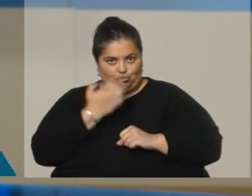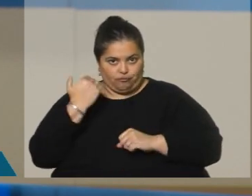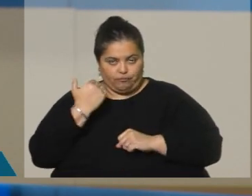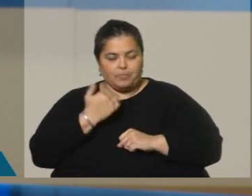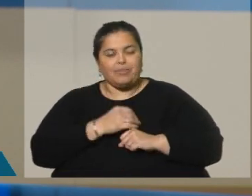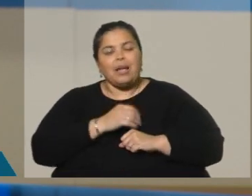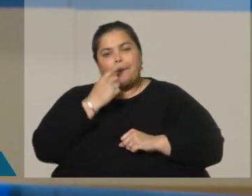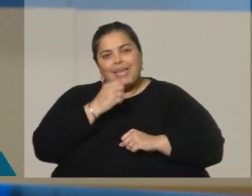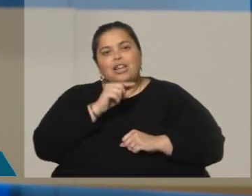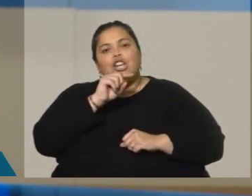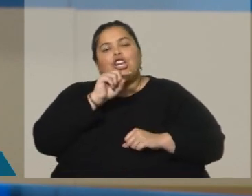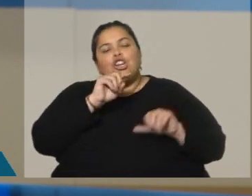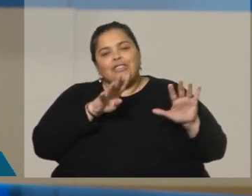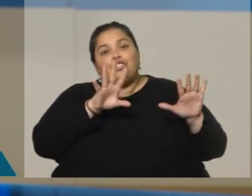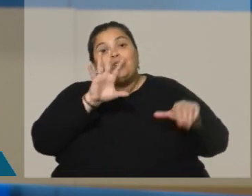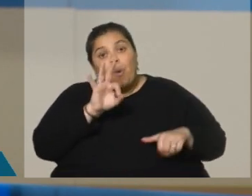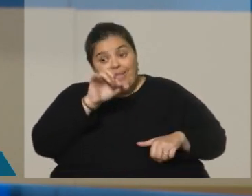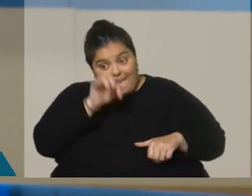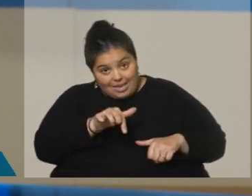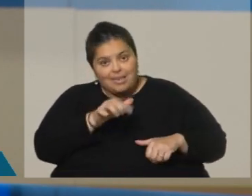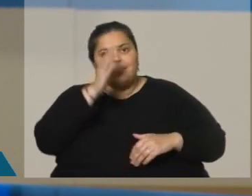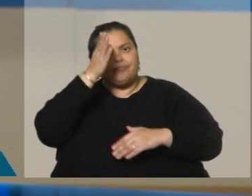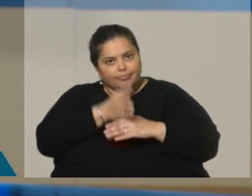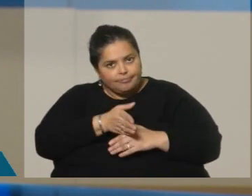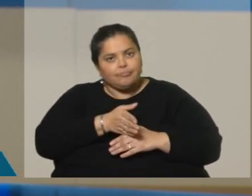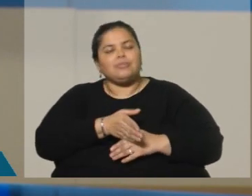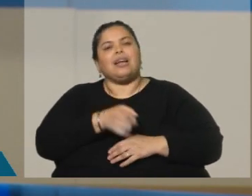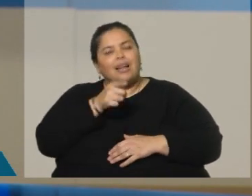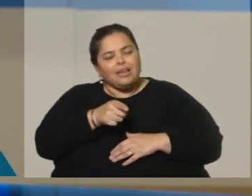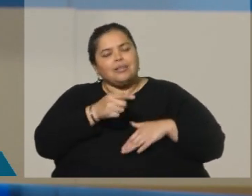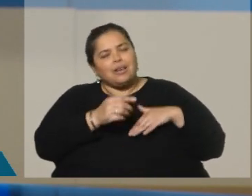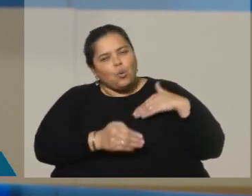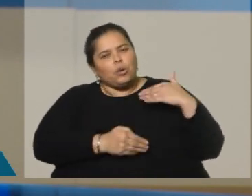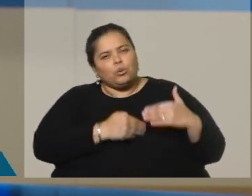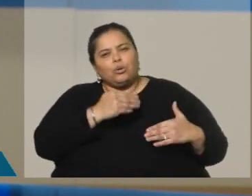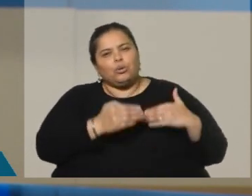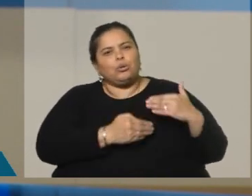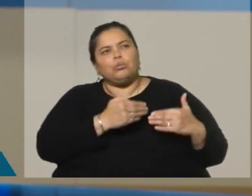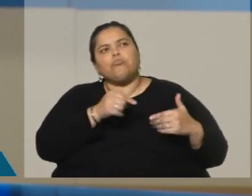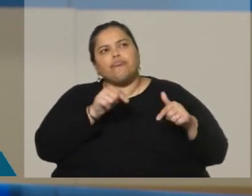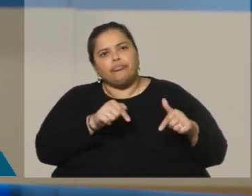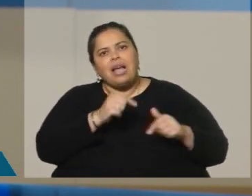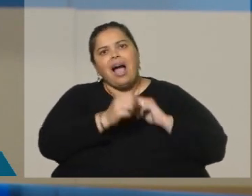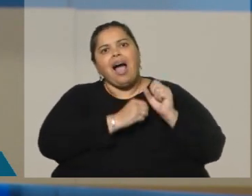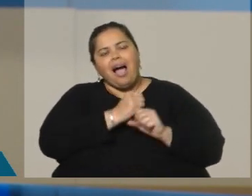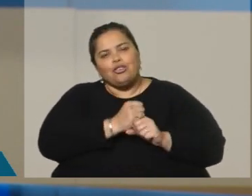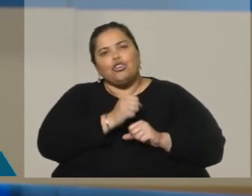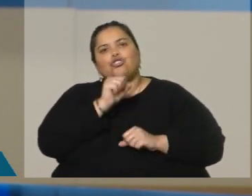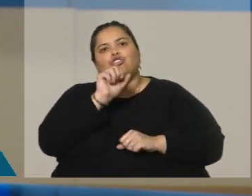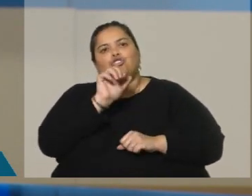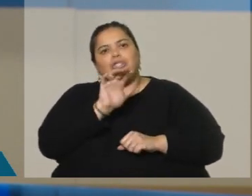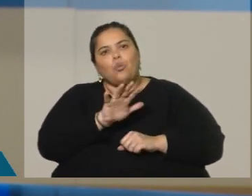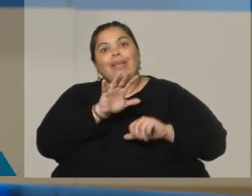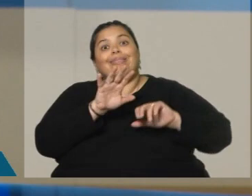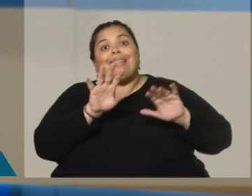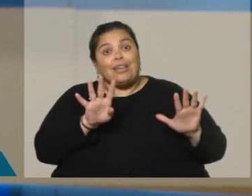que tiene dentro de ese transcurrir determinados hitos a 1959 la primera vez que el Uruguay establece un préstamo